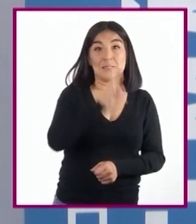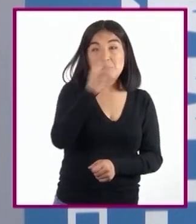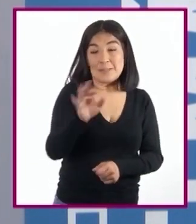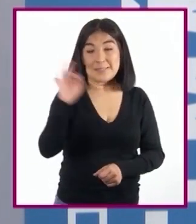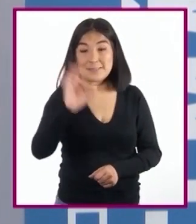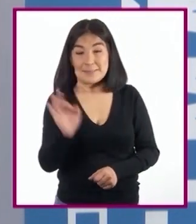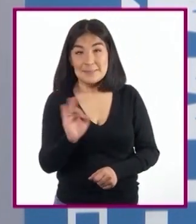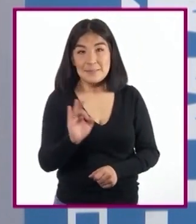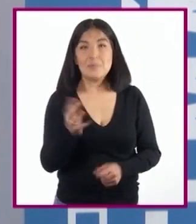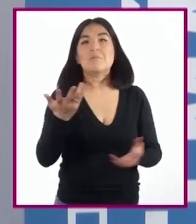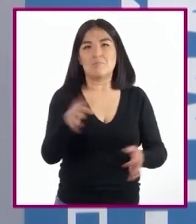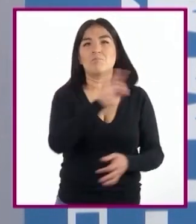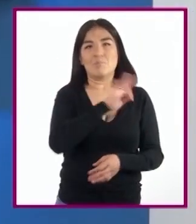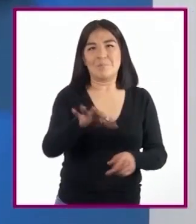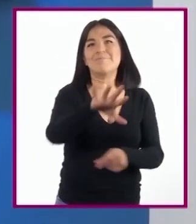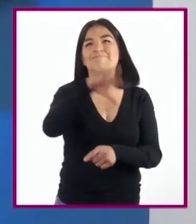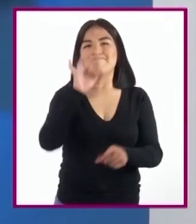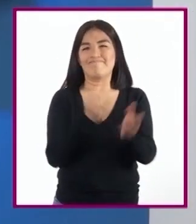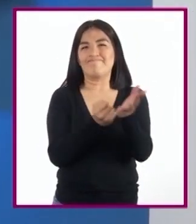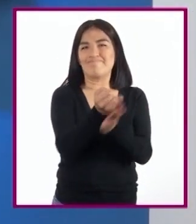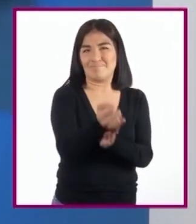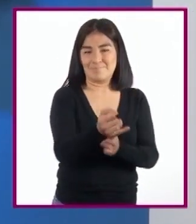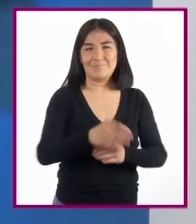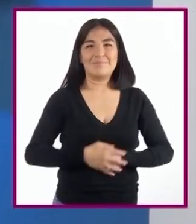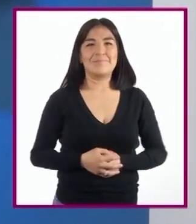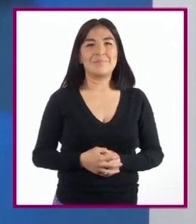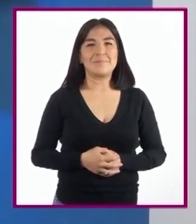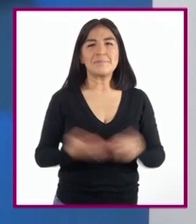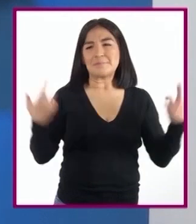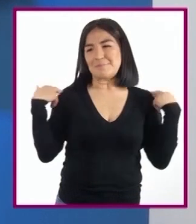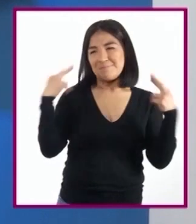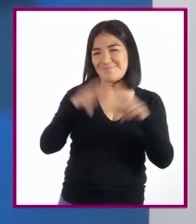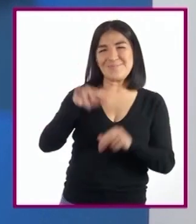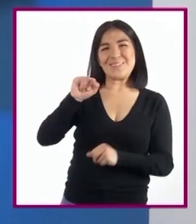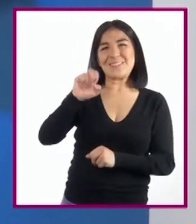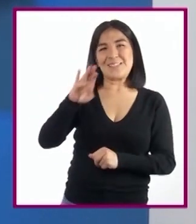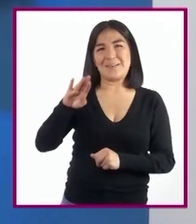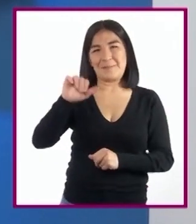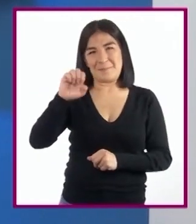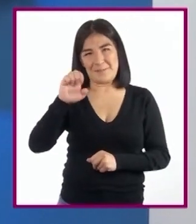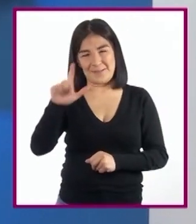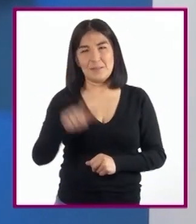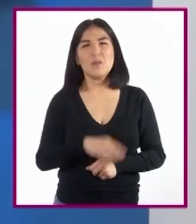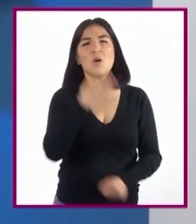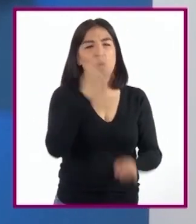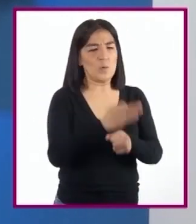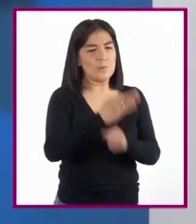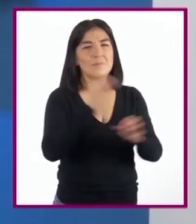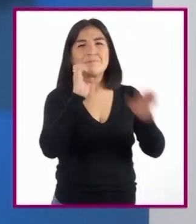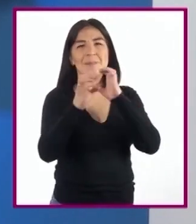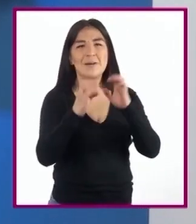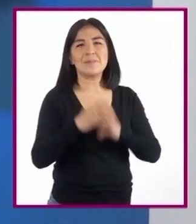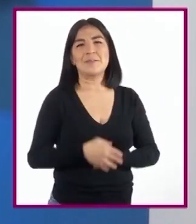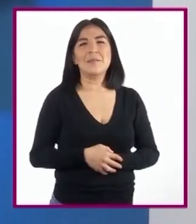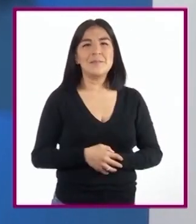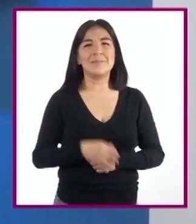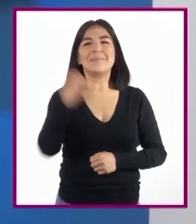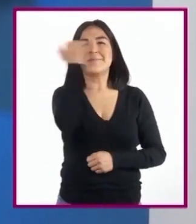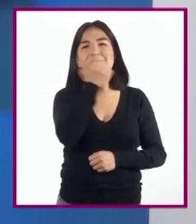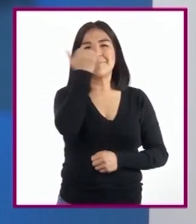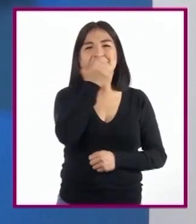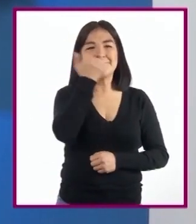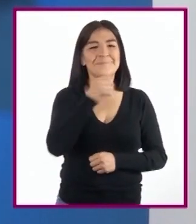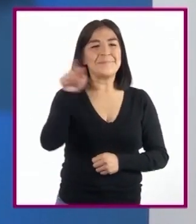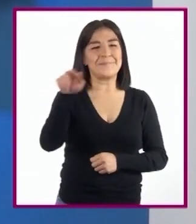la toma de decisiones. Maestra Isabel, se comunica con nosotros la alumna